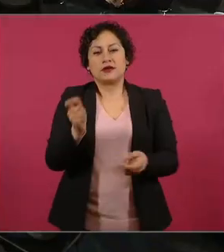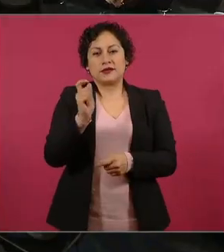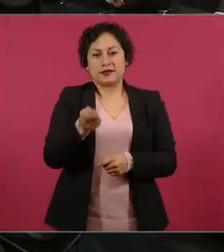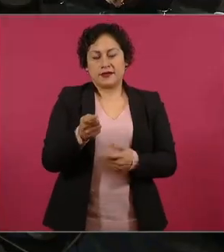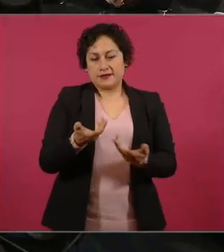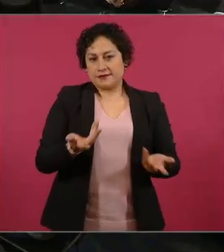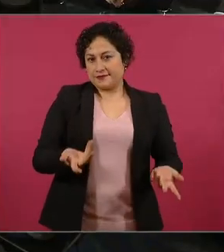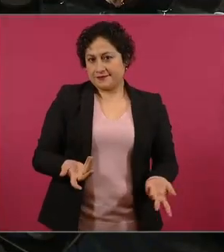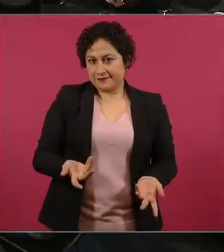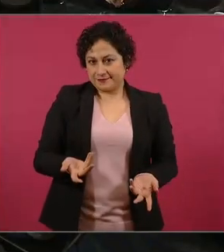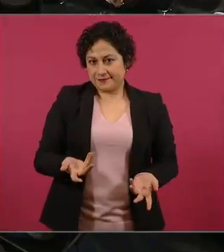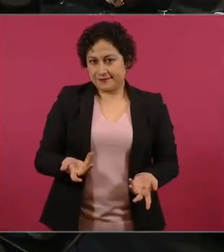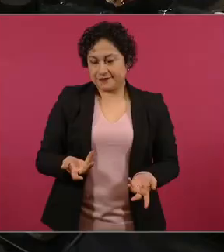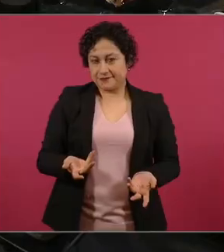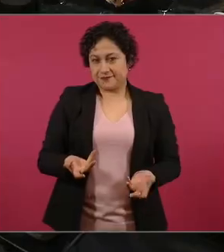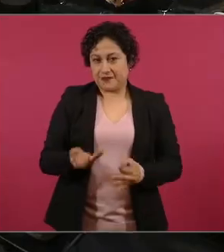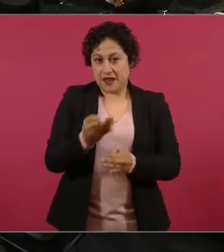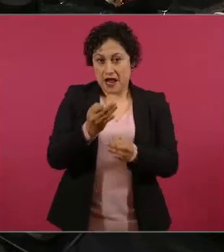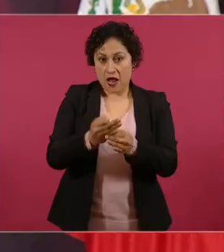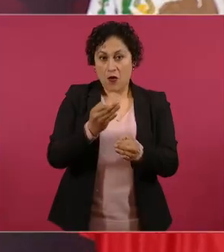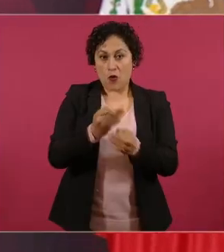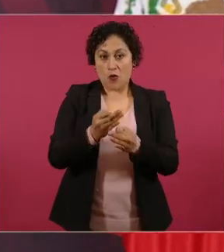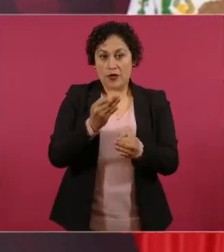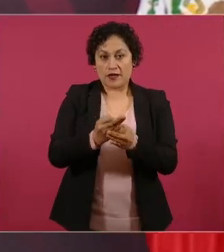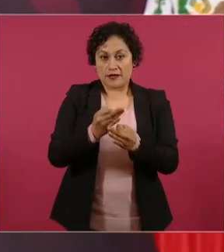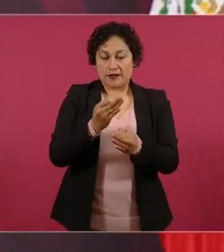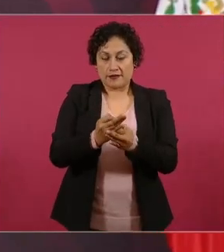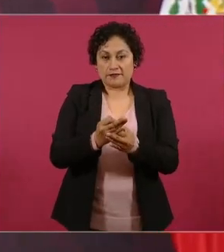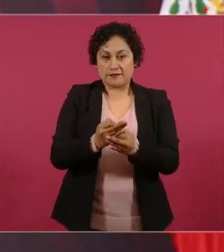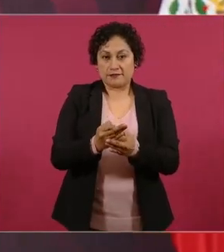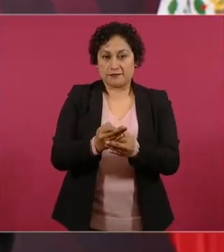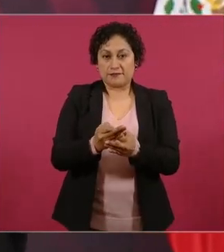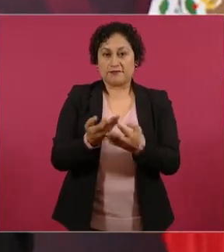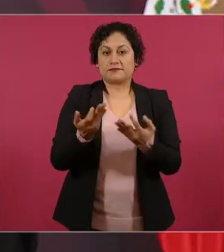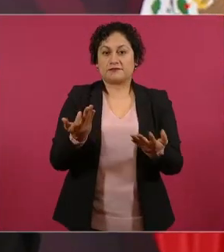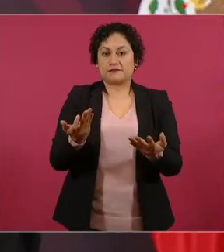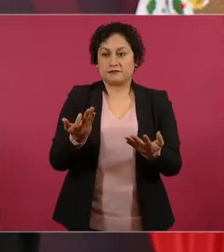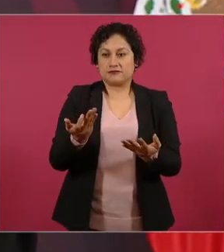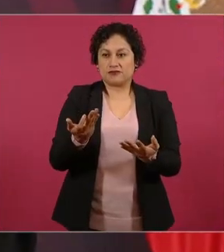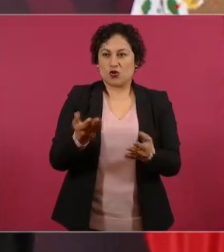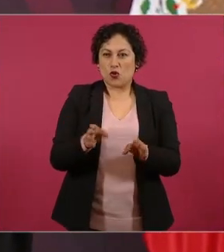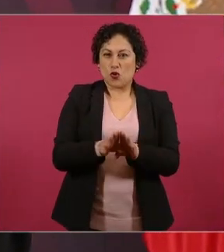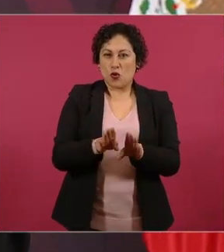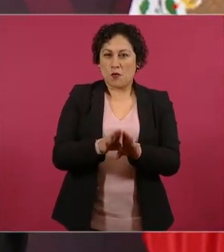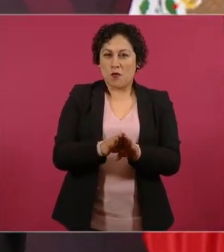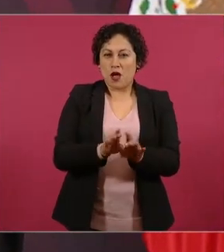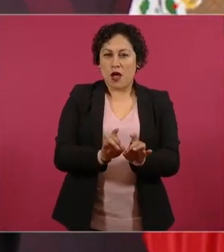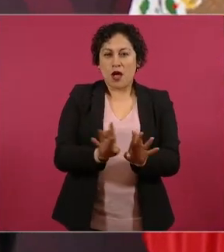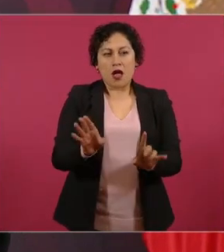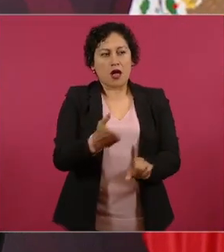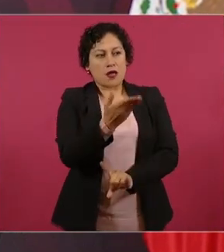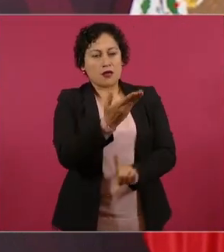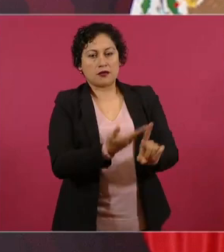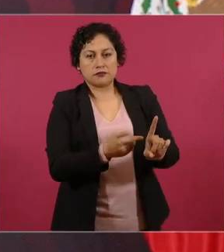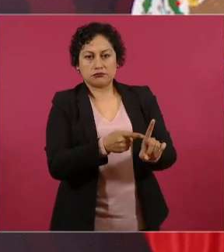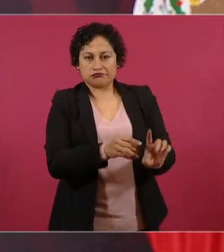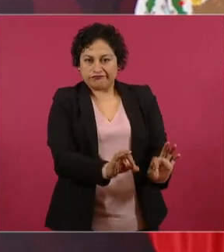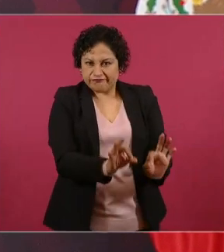no resulta bien ganado, padre de nuestra patria, cura bueno, rebelde,